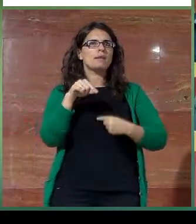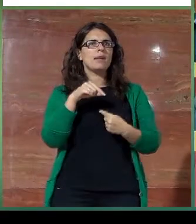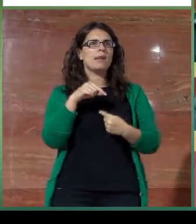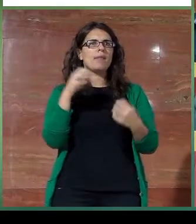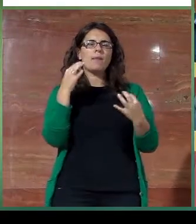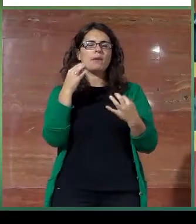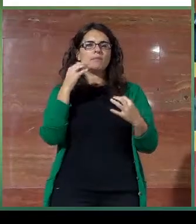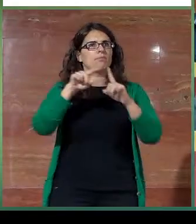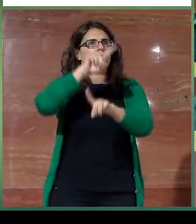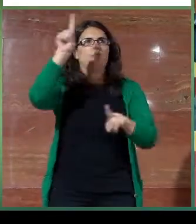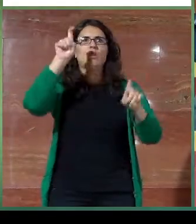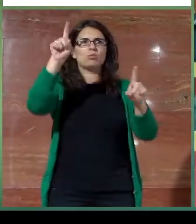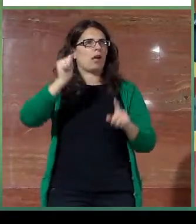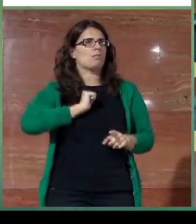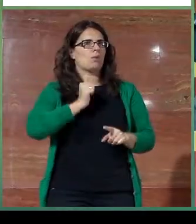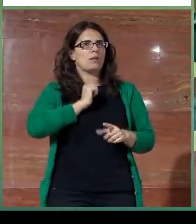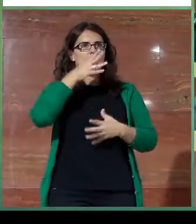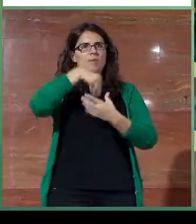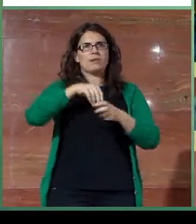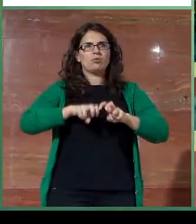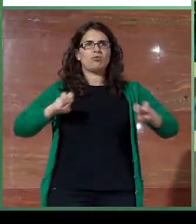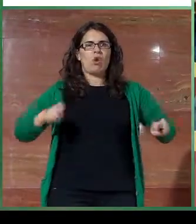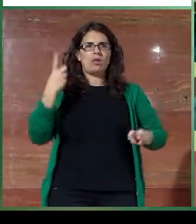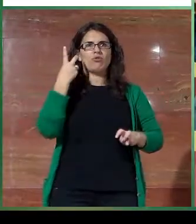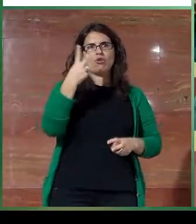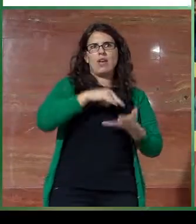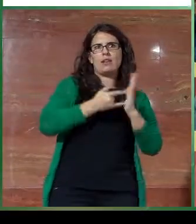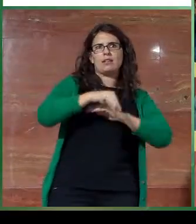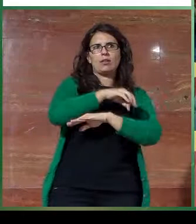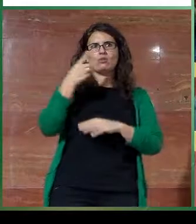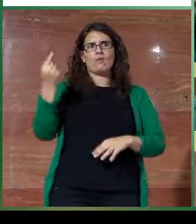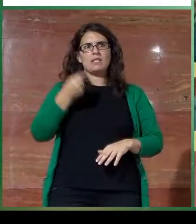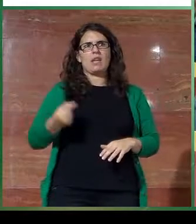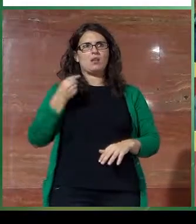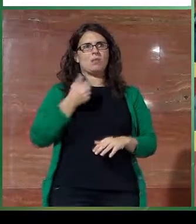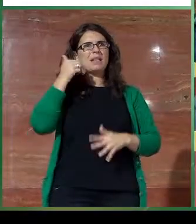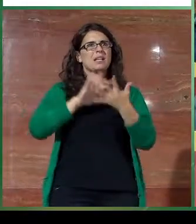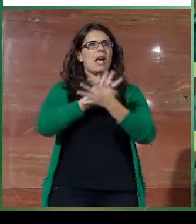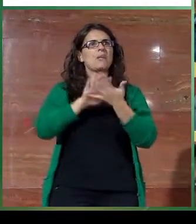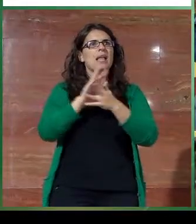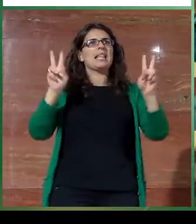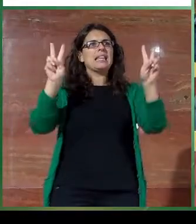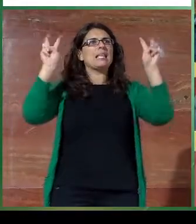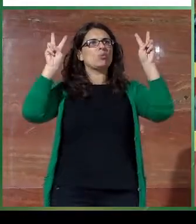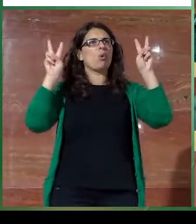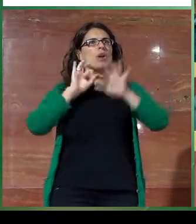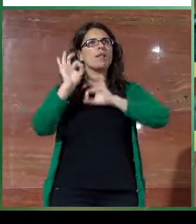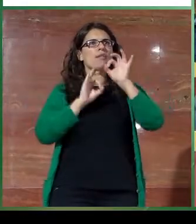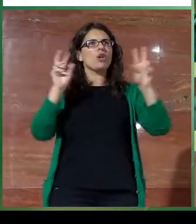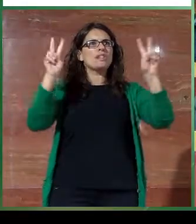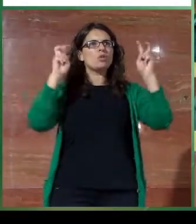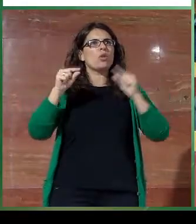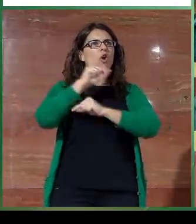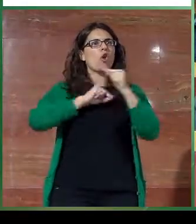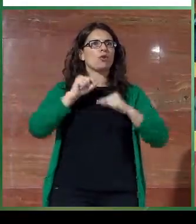una pregunta, aprovechando que en la mesa hay 2 arquitectos y un diseñador, haciendo referencia al título que han puesto los organizadores al